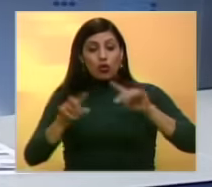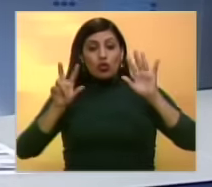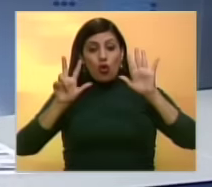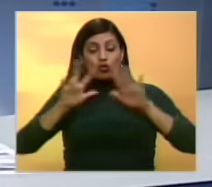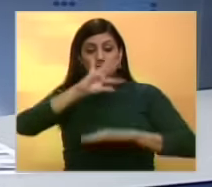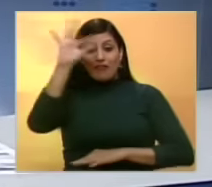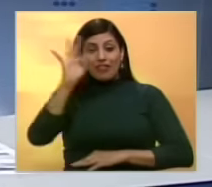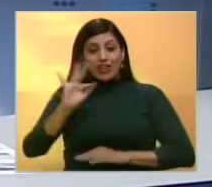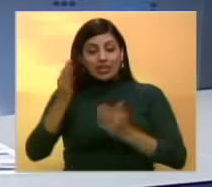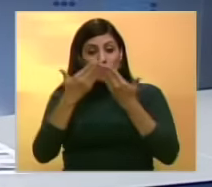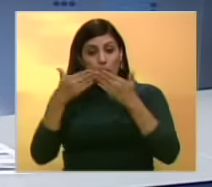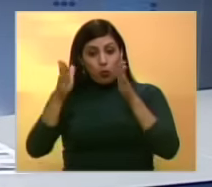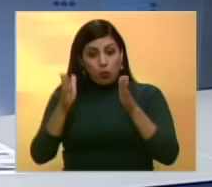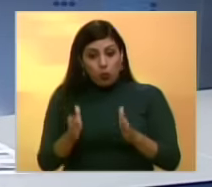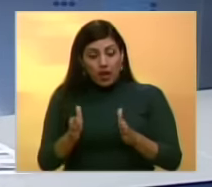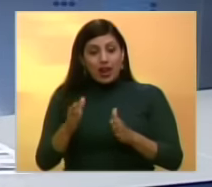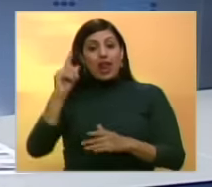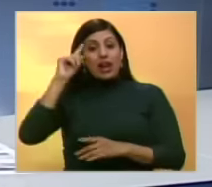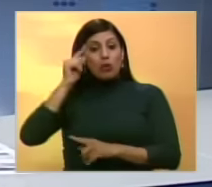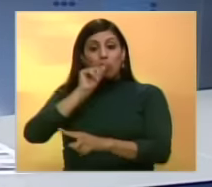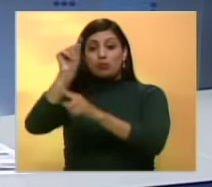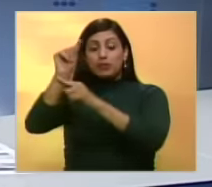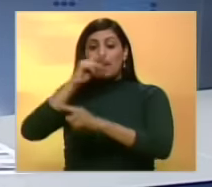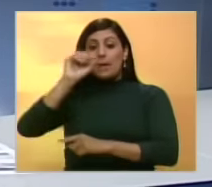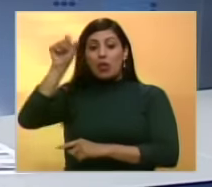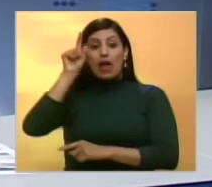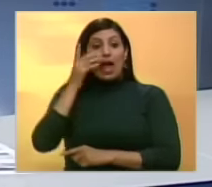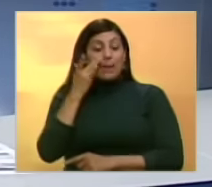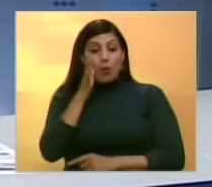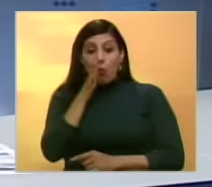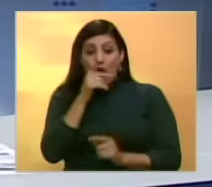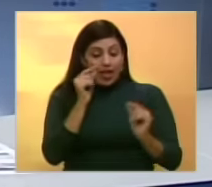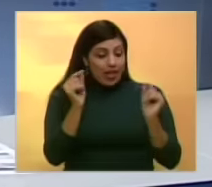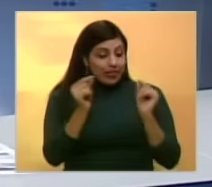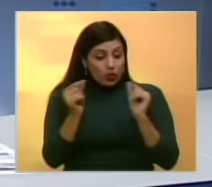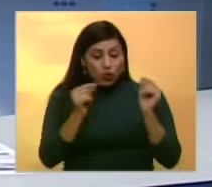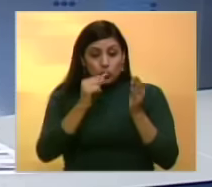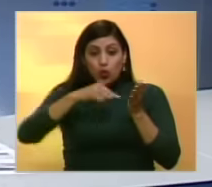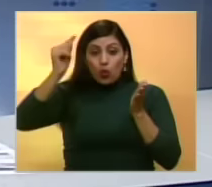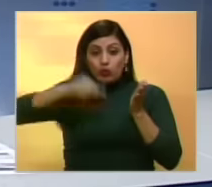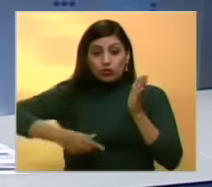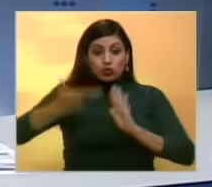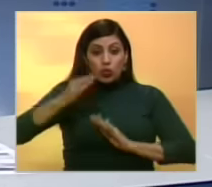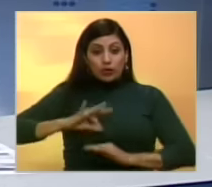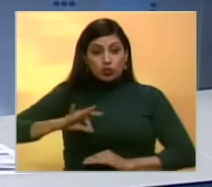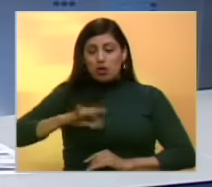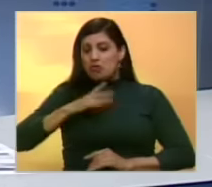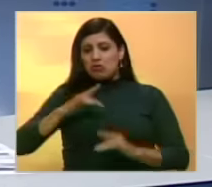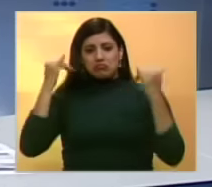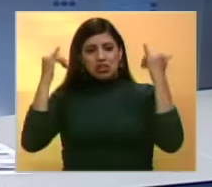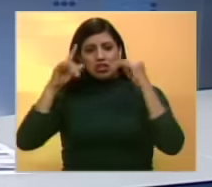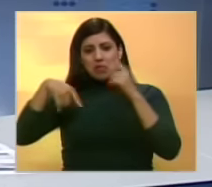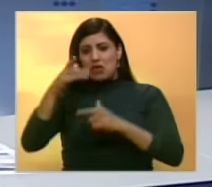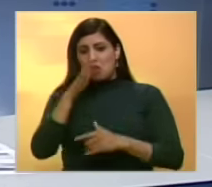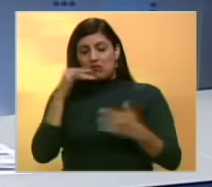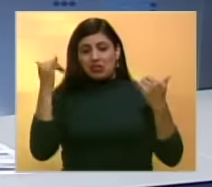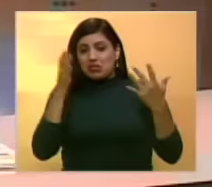federaciones educativas del país recordaron al ejecutivo nacional que mientras no se discuta la convención colectiva No tendrán nada que celebrar el Día